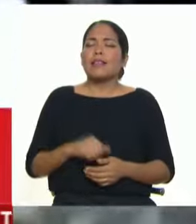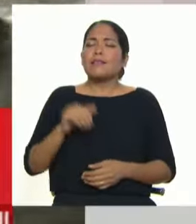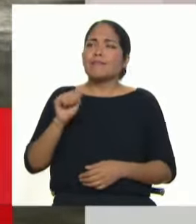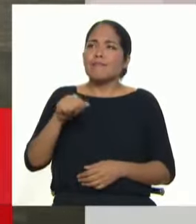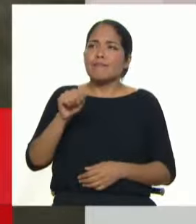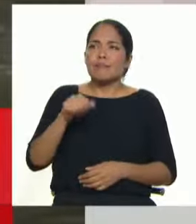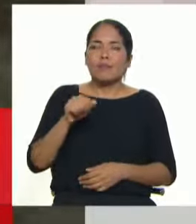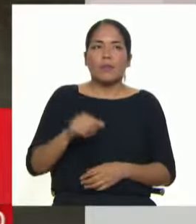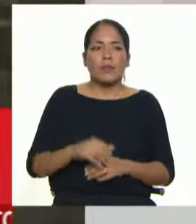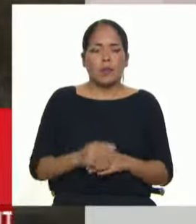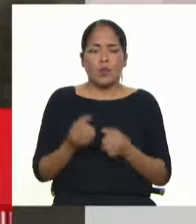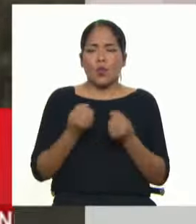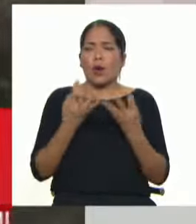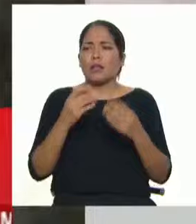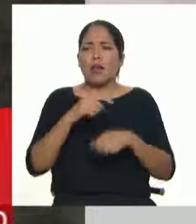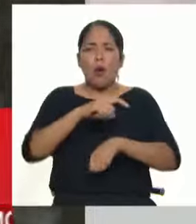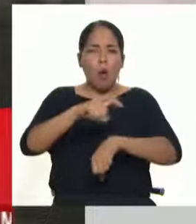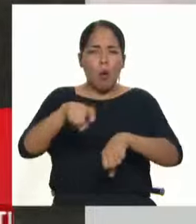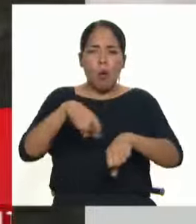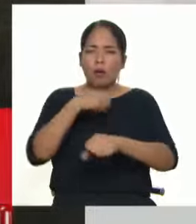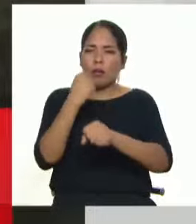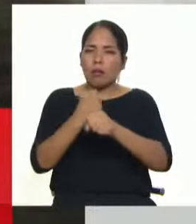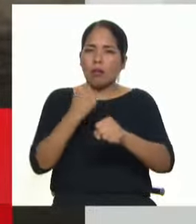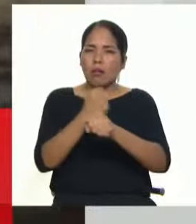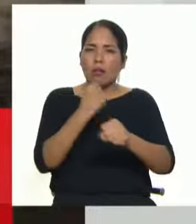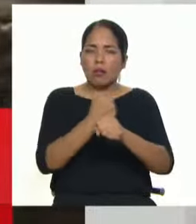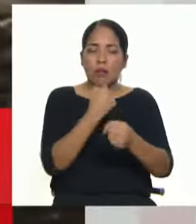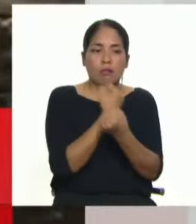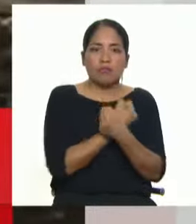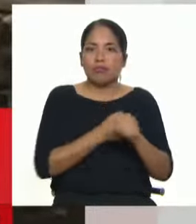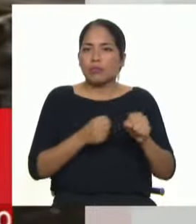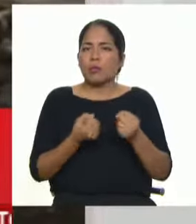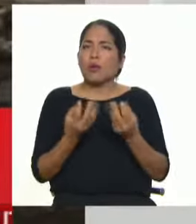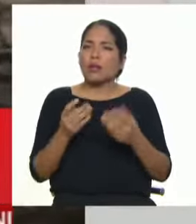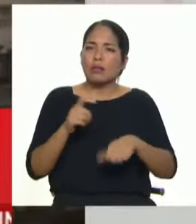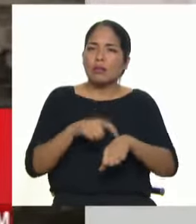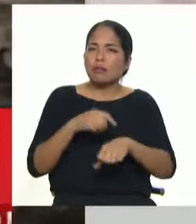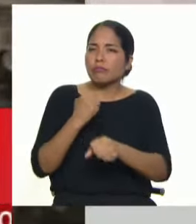Josué, ¿cuántas horas han trabajado para poder realizar este rescate?